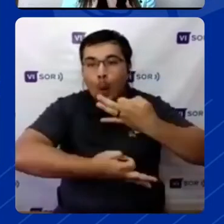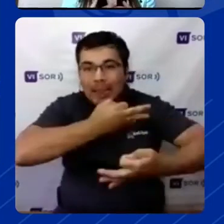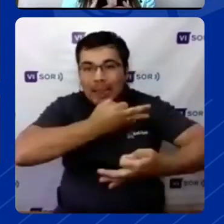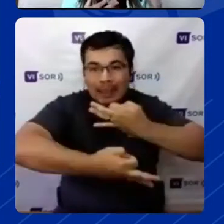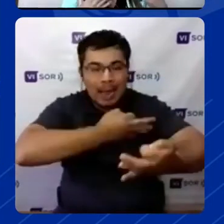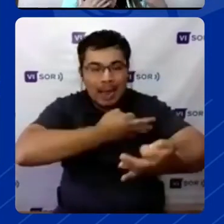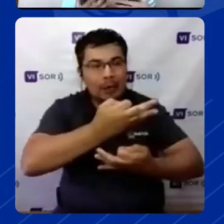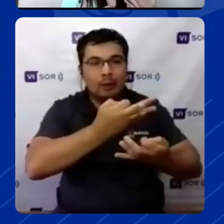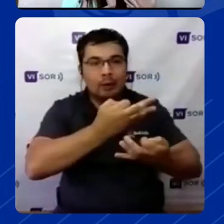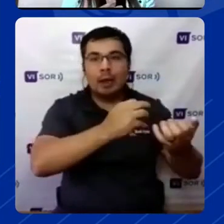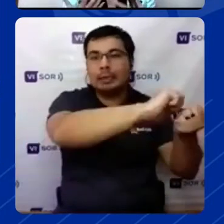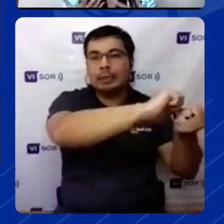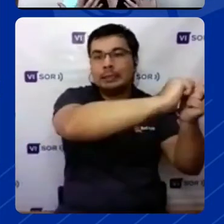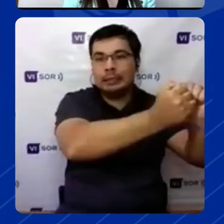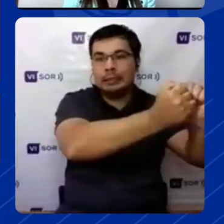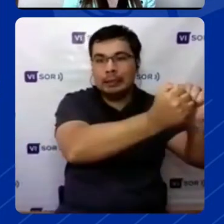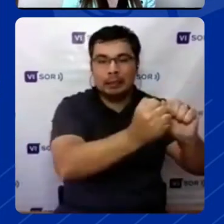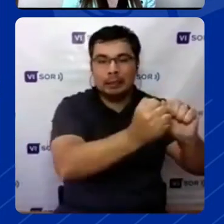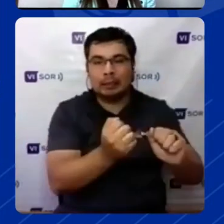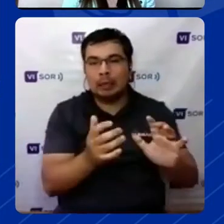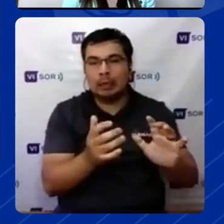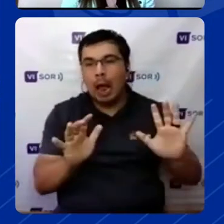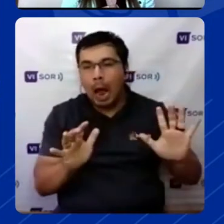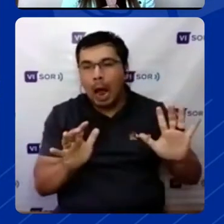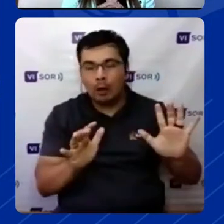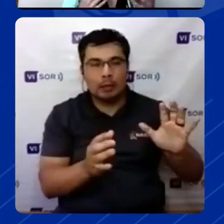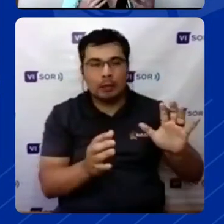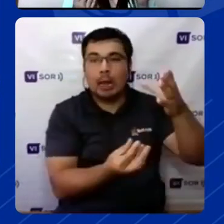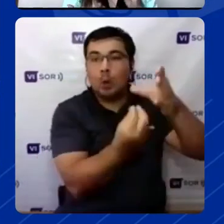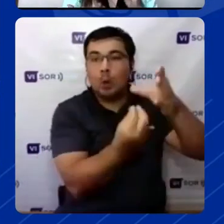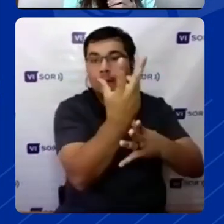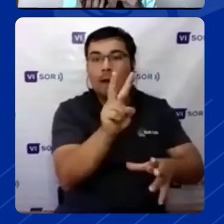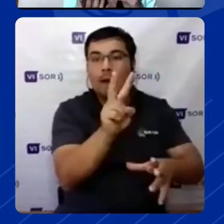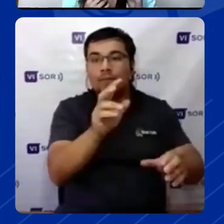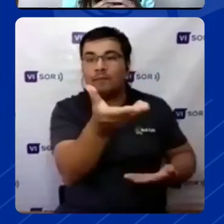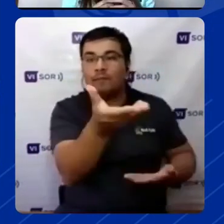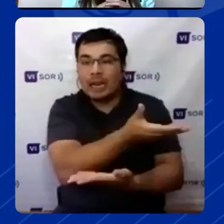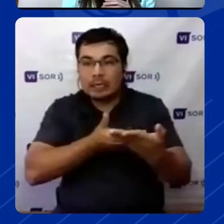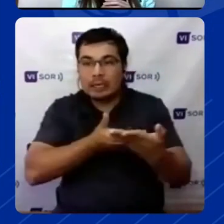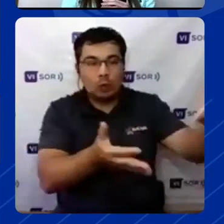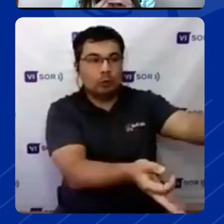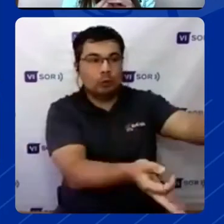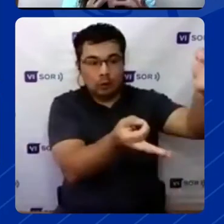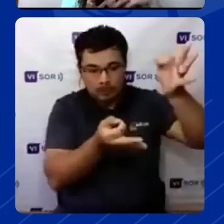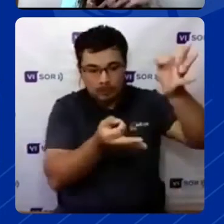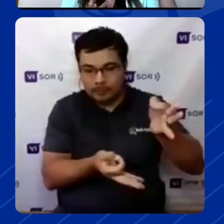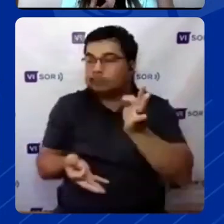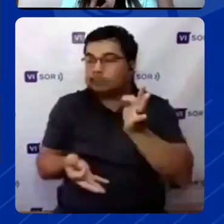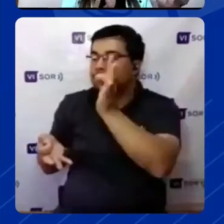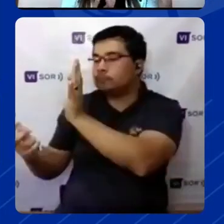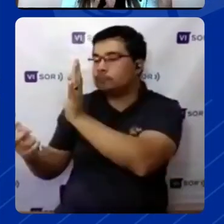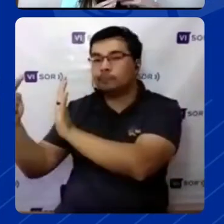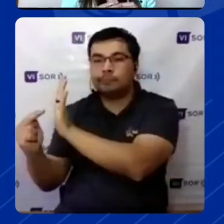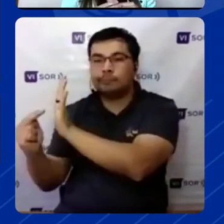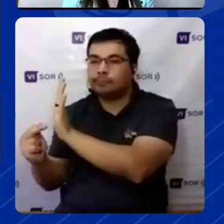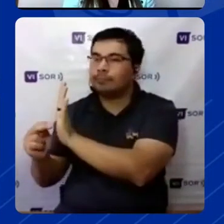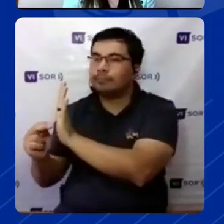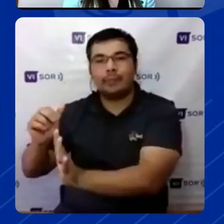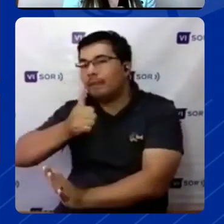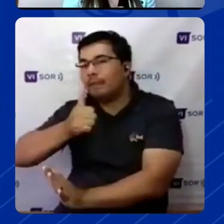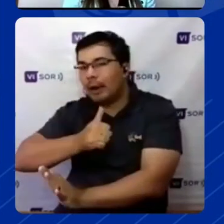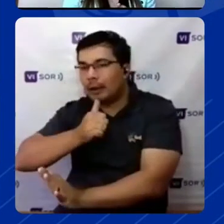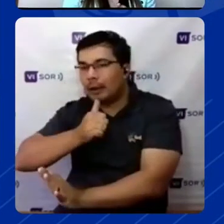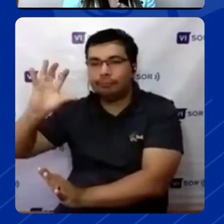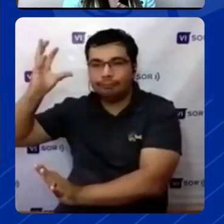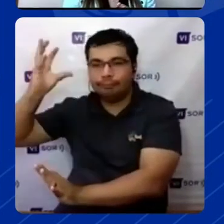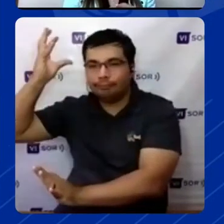versión todavía sigue teniendo ciertas cosas que los validadores dicen no se entiende muy bien o quizás podemos poner una imagen aquí que